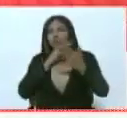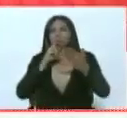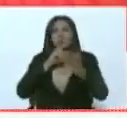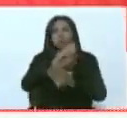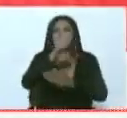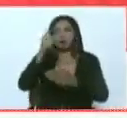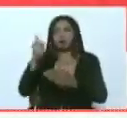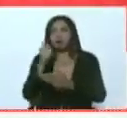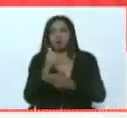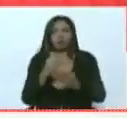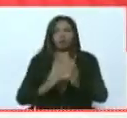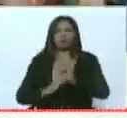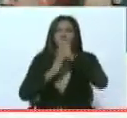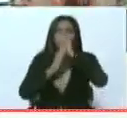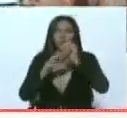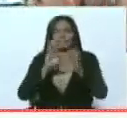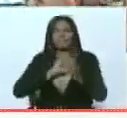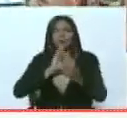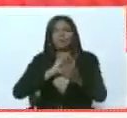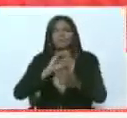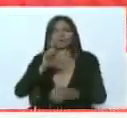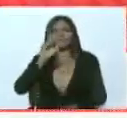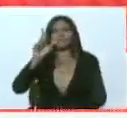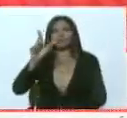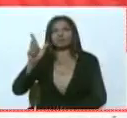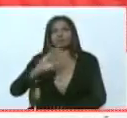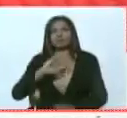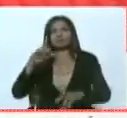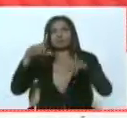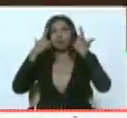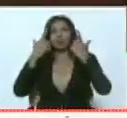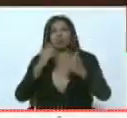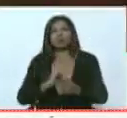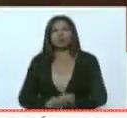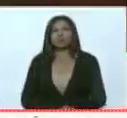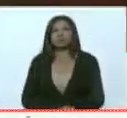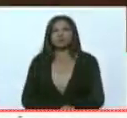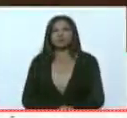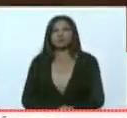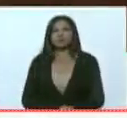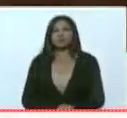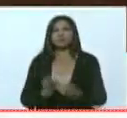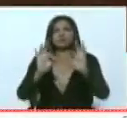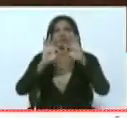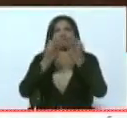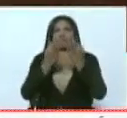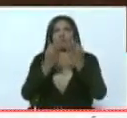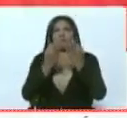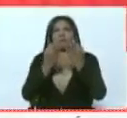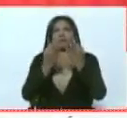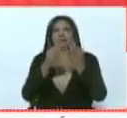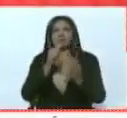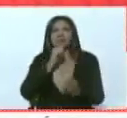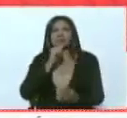Kiriet Gómez, Anarelis Merentes, de familia Merente,